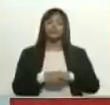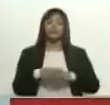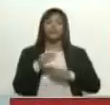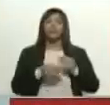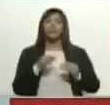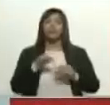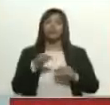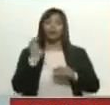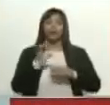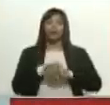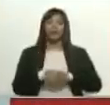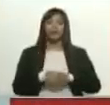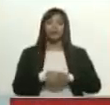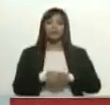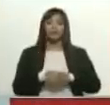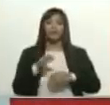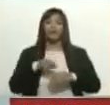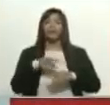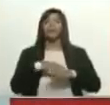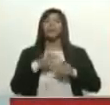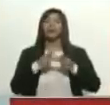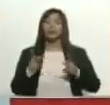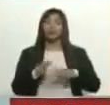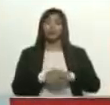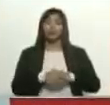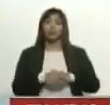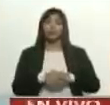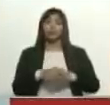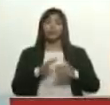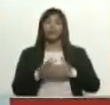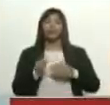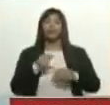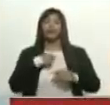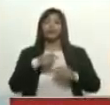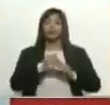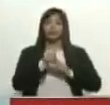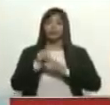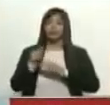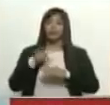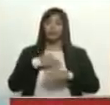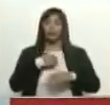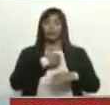acá, en la sede del Ministerio Público, entre representantes del